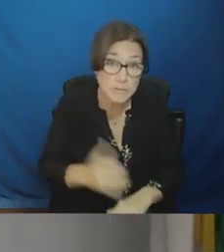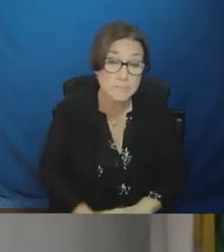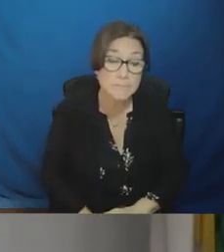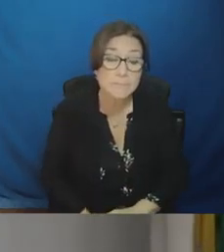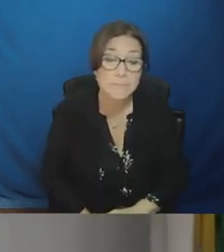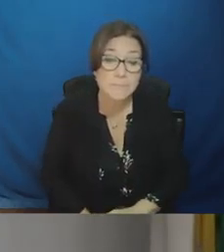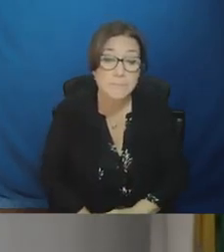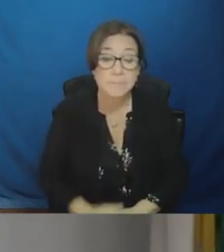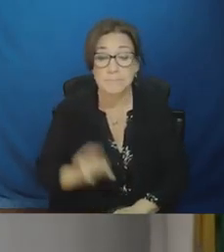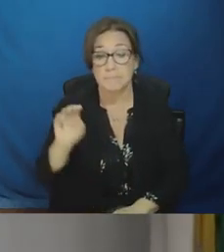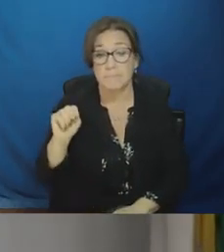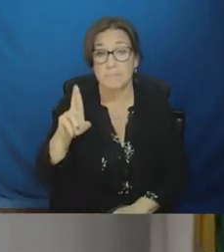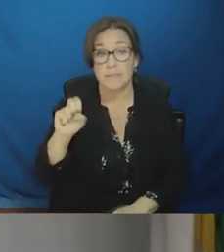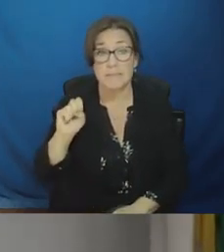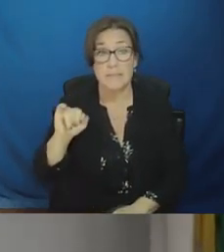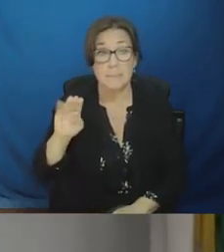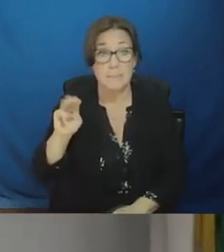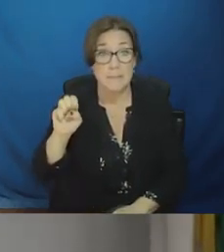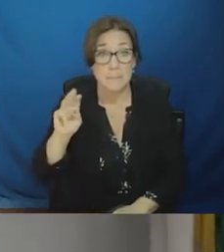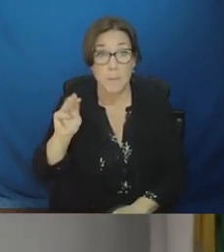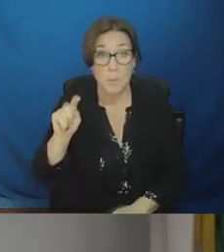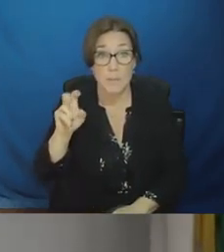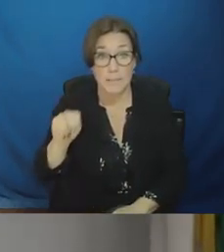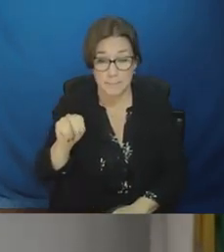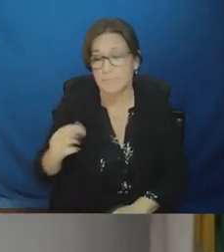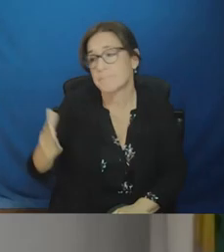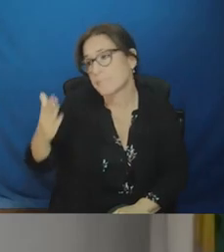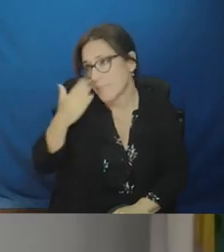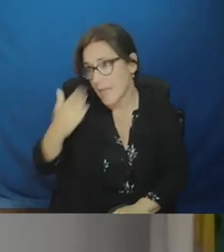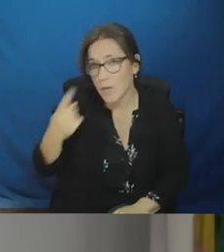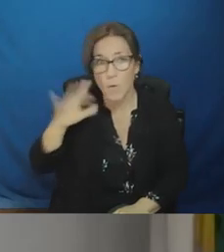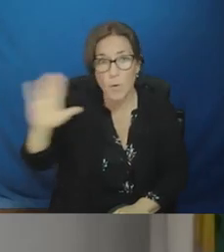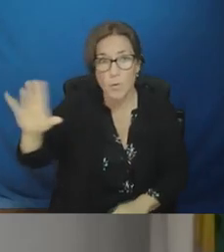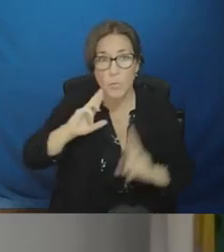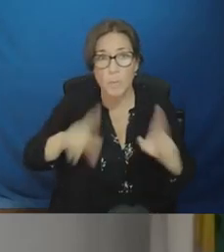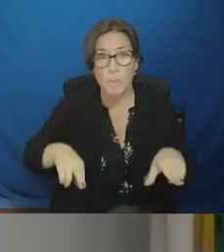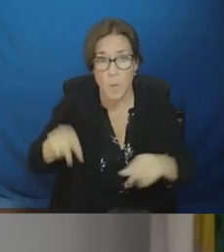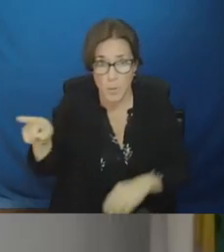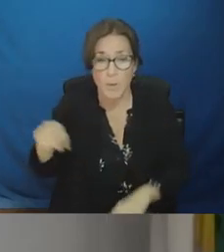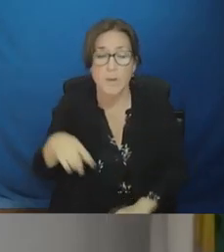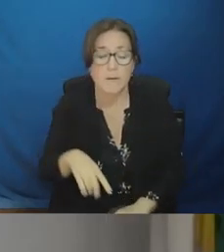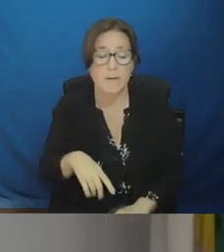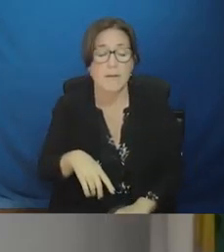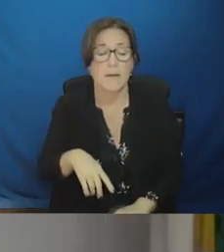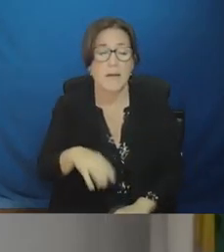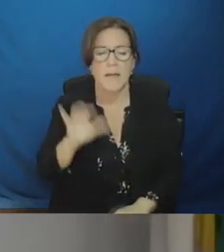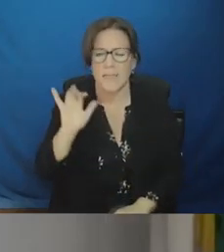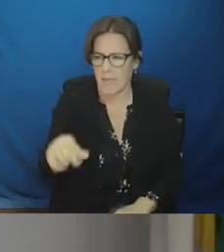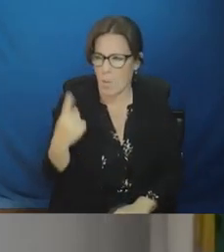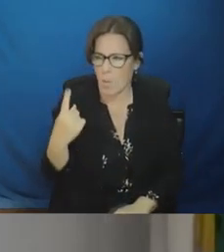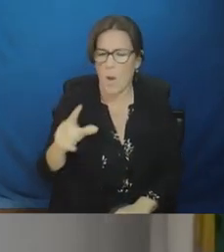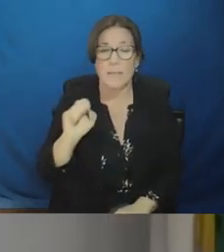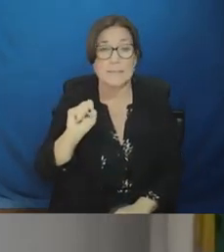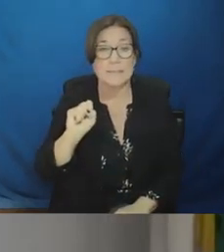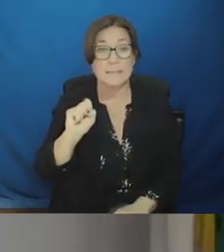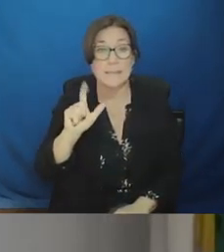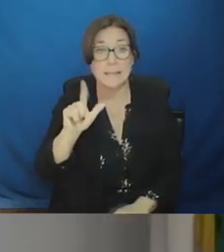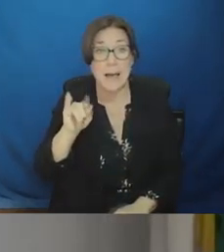gracias algún otro comentario o pregunta del consejo señor acens mount sí sí